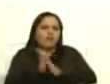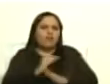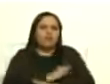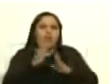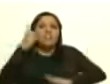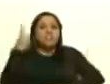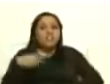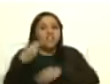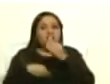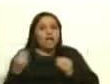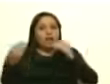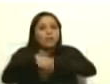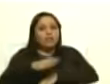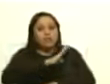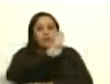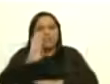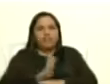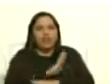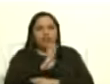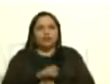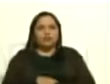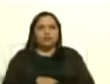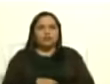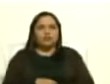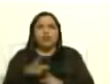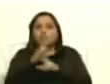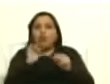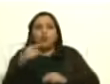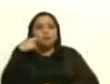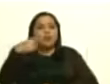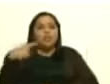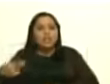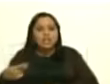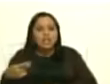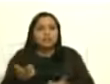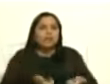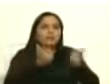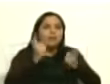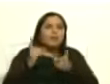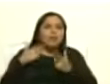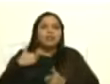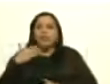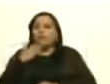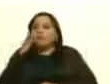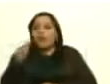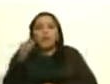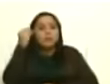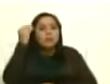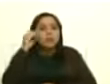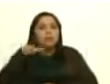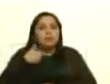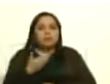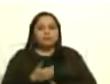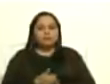obligados según el acuerdo de Barbados. No, es una política de licencia donde ellos van, creen que pueden